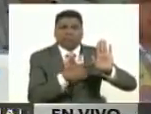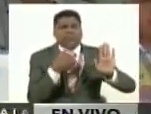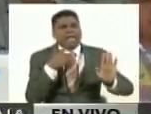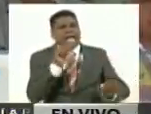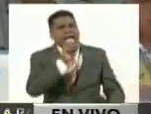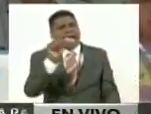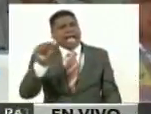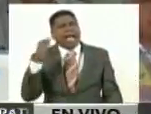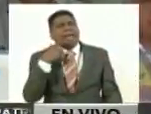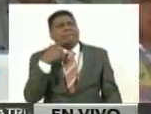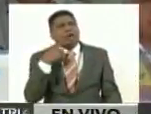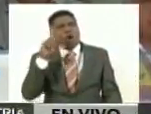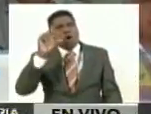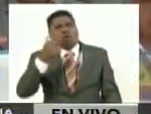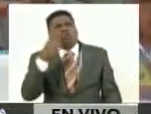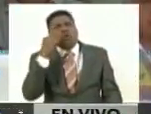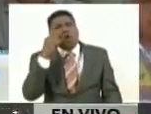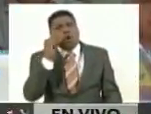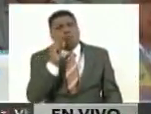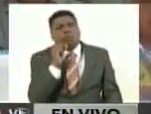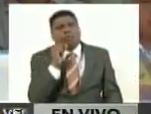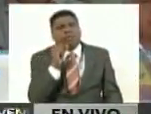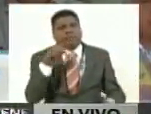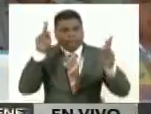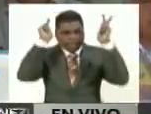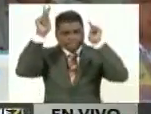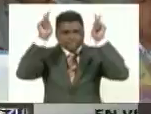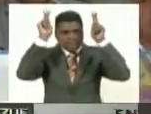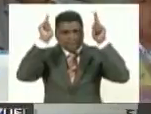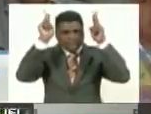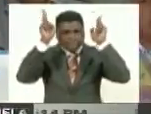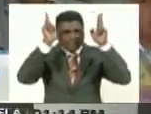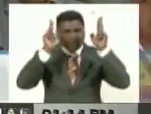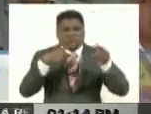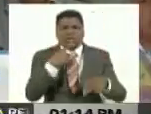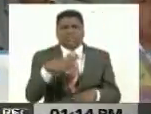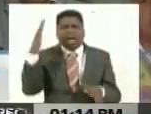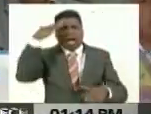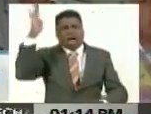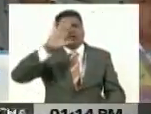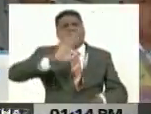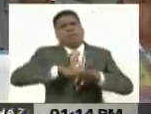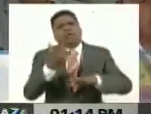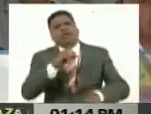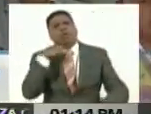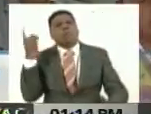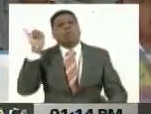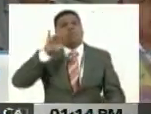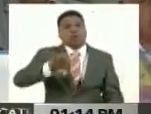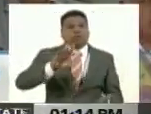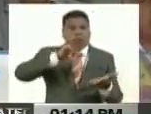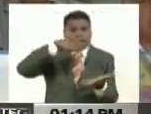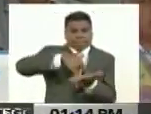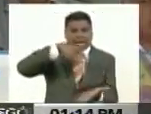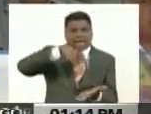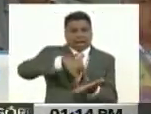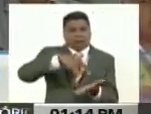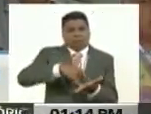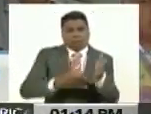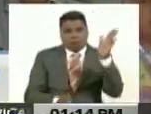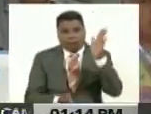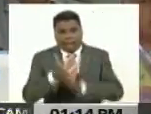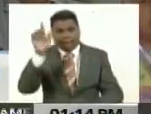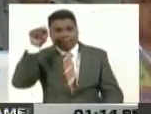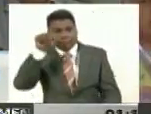a Pedro Camejo, mi general. Vengo a decirle adiós porque estoy muerto, tirado allá en Carabobo. Y antes Pedro Camejo, Mucuritas, el